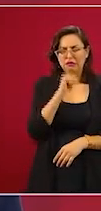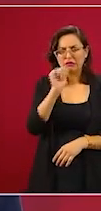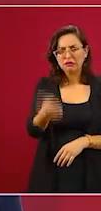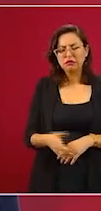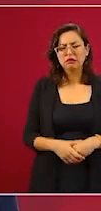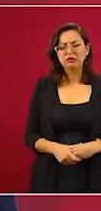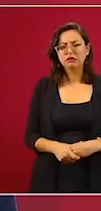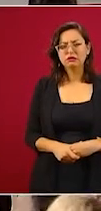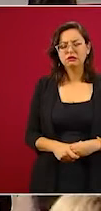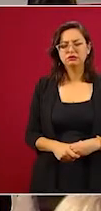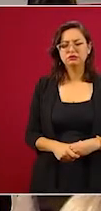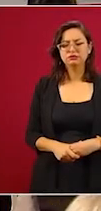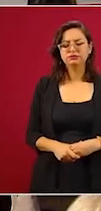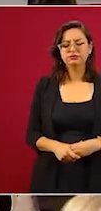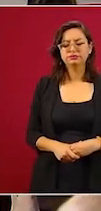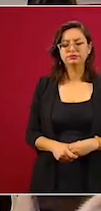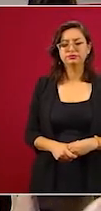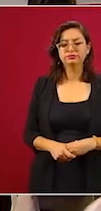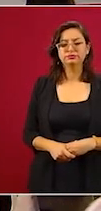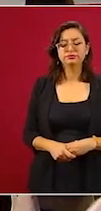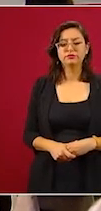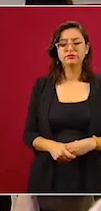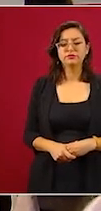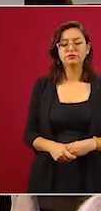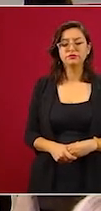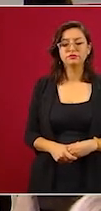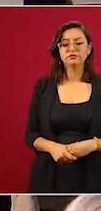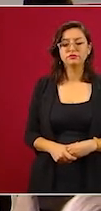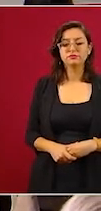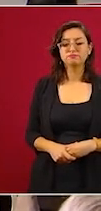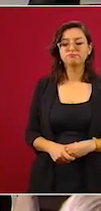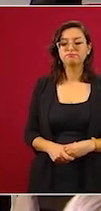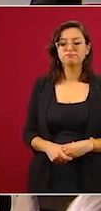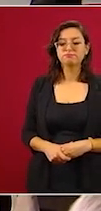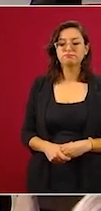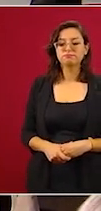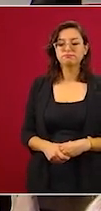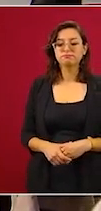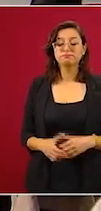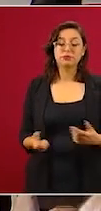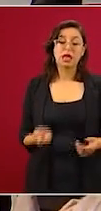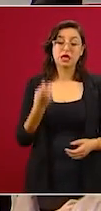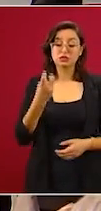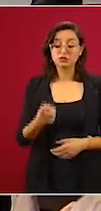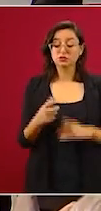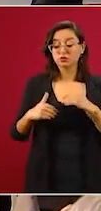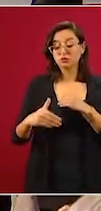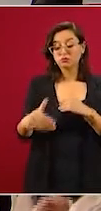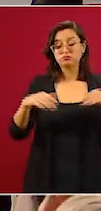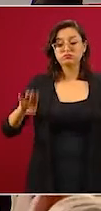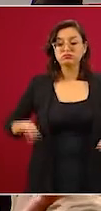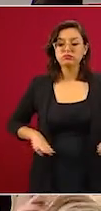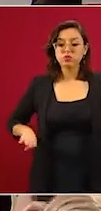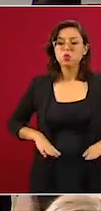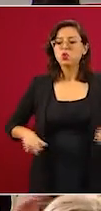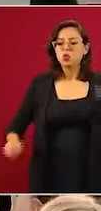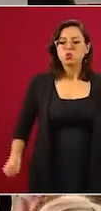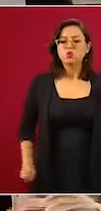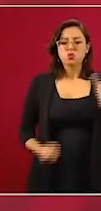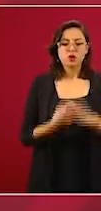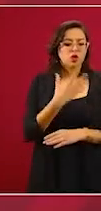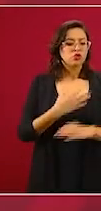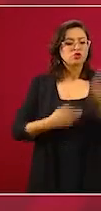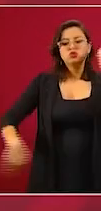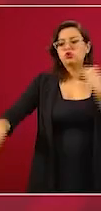entonces esa tiene que ser la nueva actitud todos poner